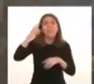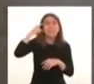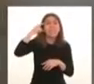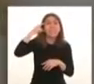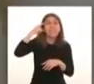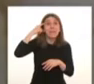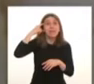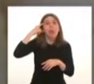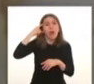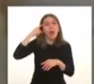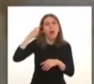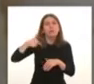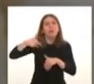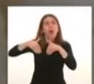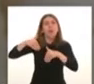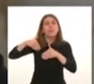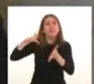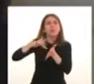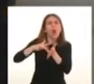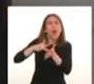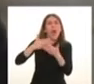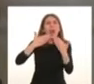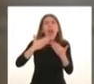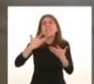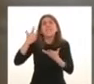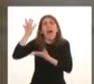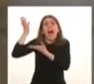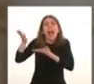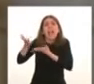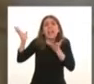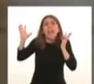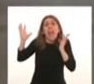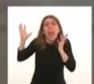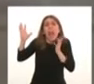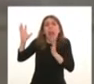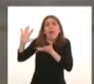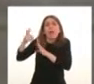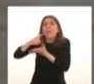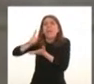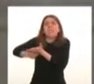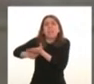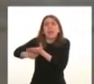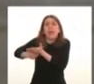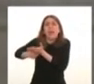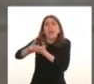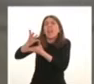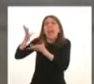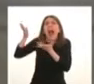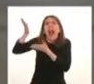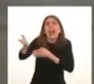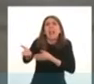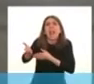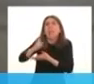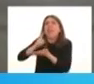que sí pasó porque alguien escribe el destino y alguien quiso que un 27 de octubre yo gane las elecciones con